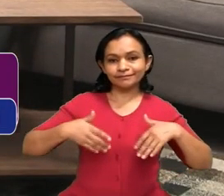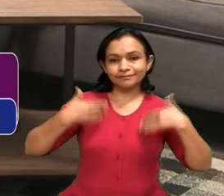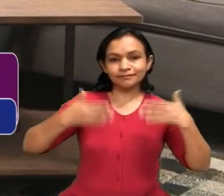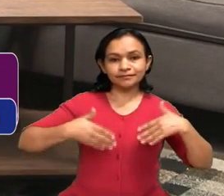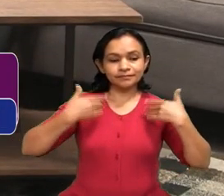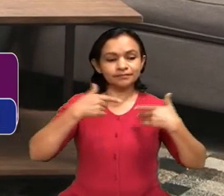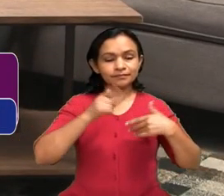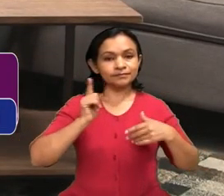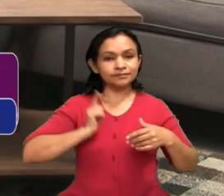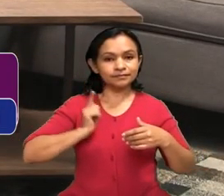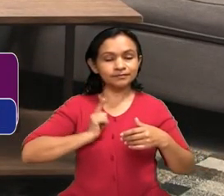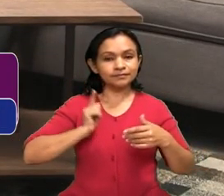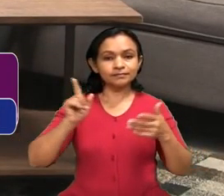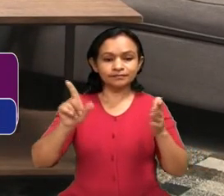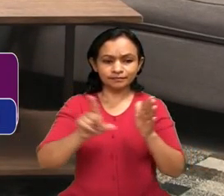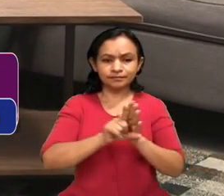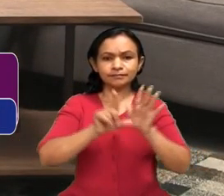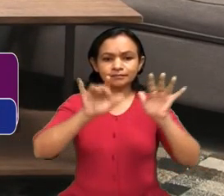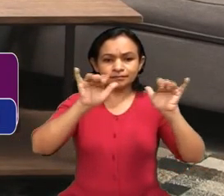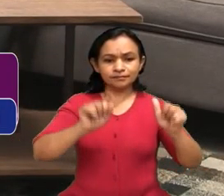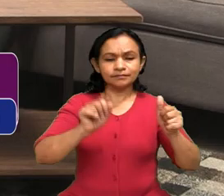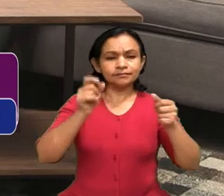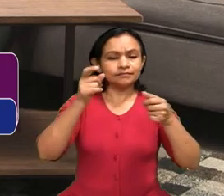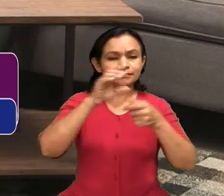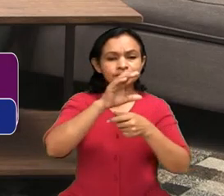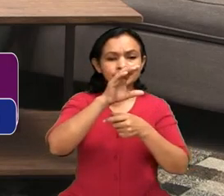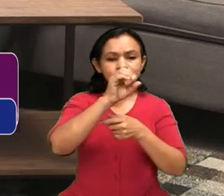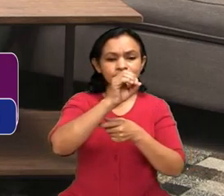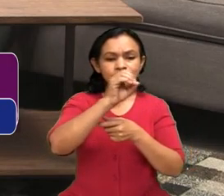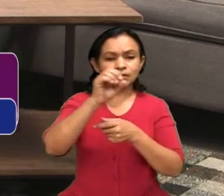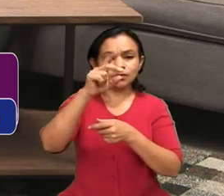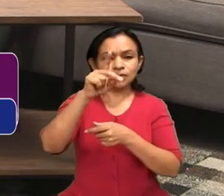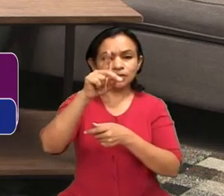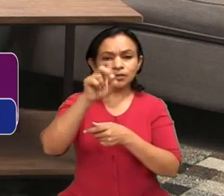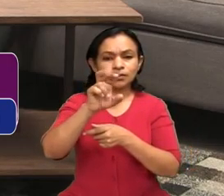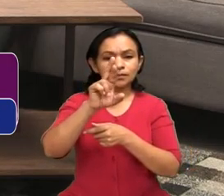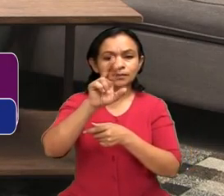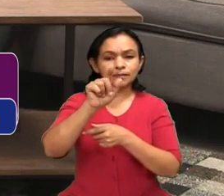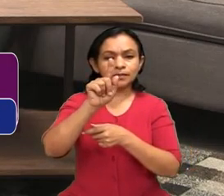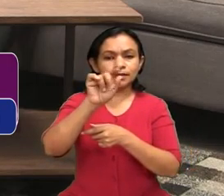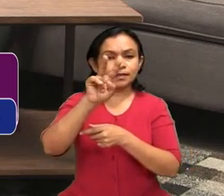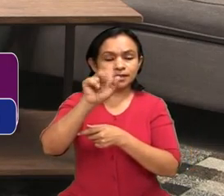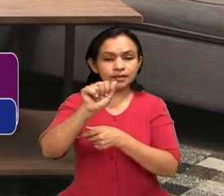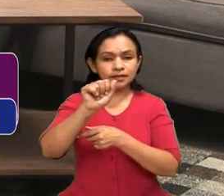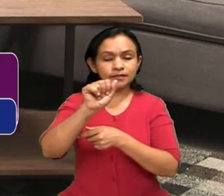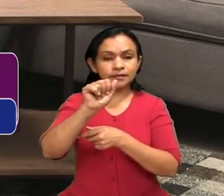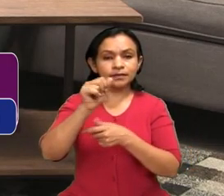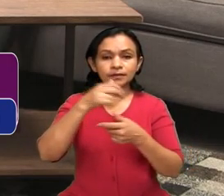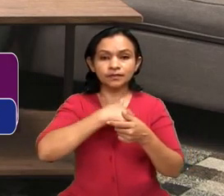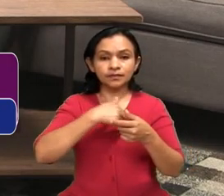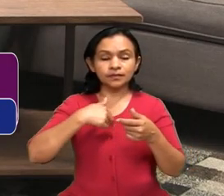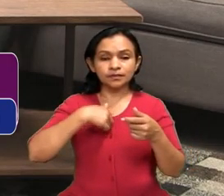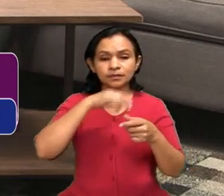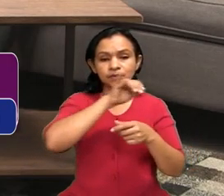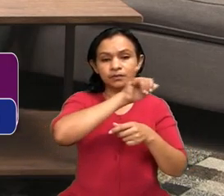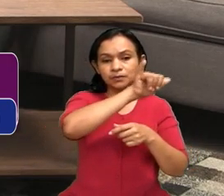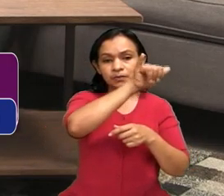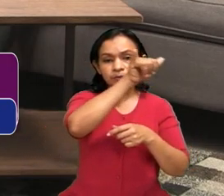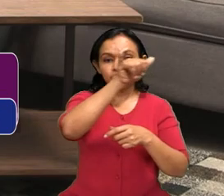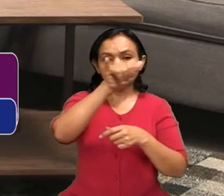la cooperativa es legalmente constituida. Y lo que hace es que en el avión que viene a Managua, en la avioneta que viene a